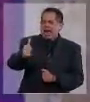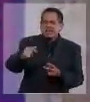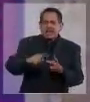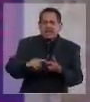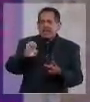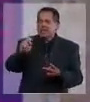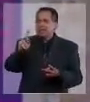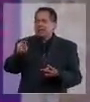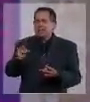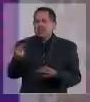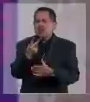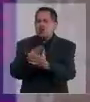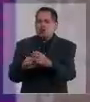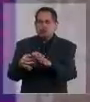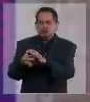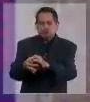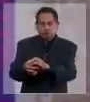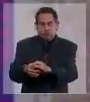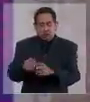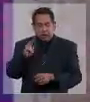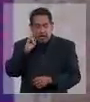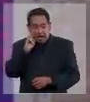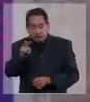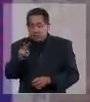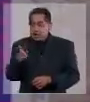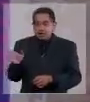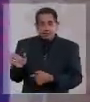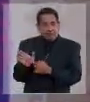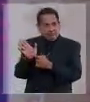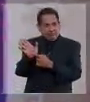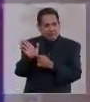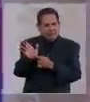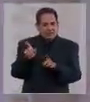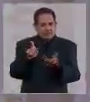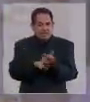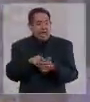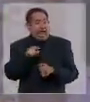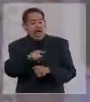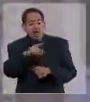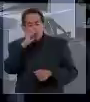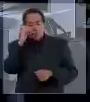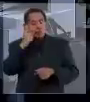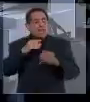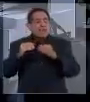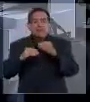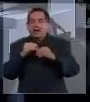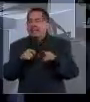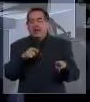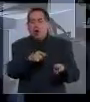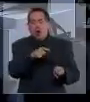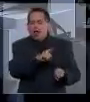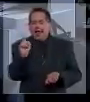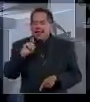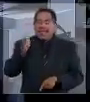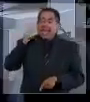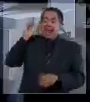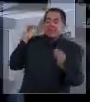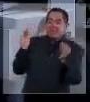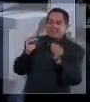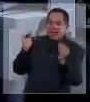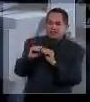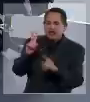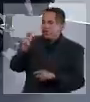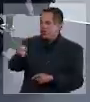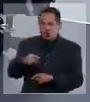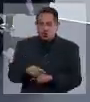Peña. Aquí hay fotos tuyas con Peña, mira. Mira, sí, en el debate. Este es López Obrador con Peña. En el debate. Este es López Obrador con